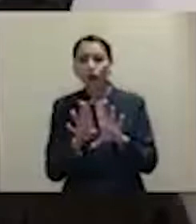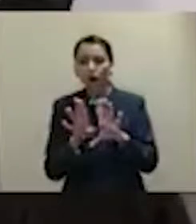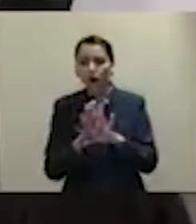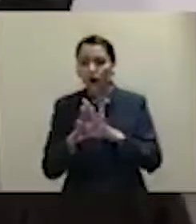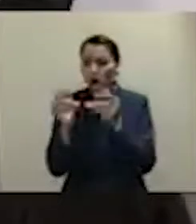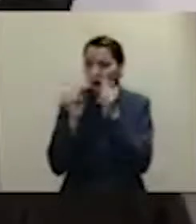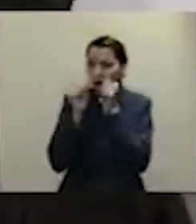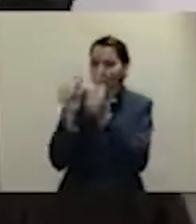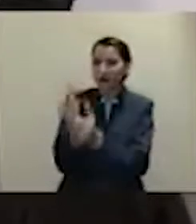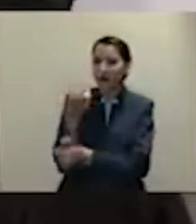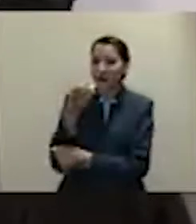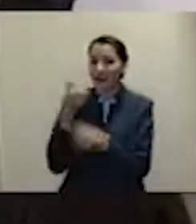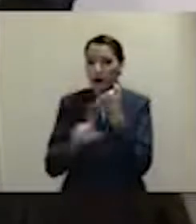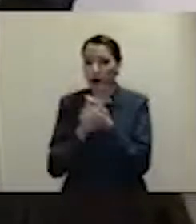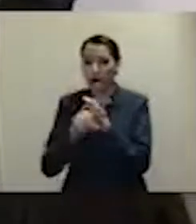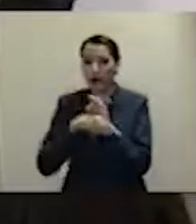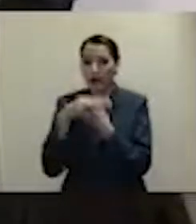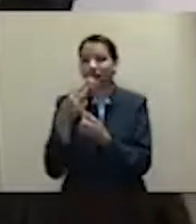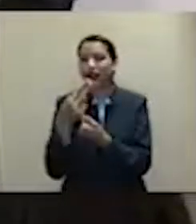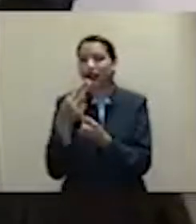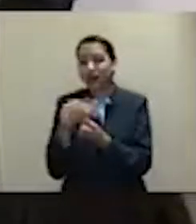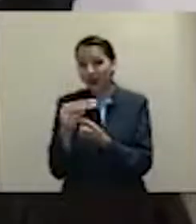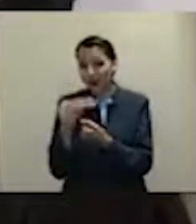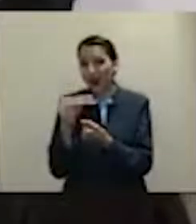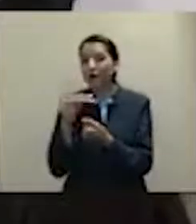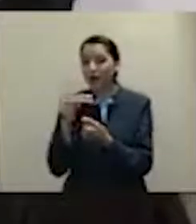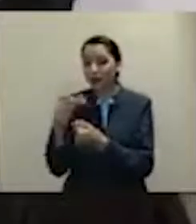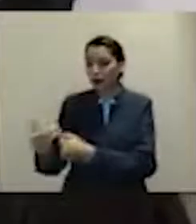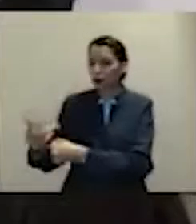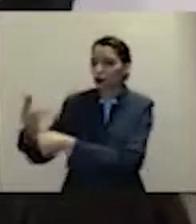esos instrumentos especializados para